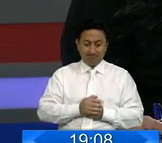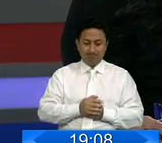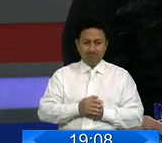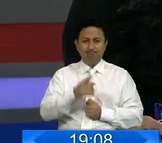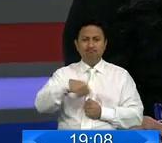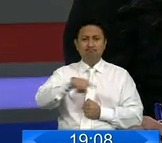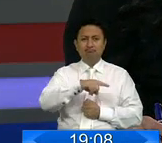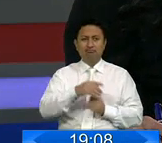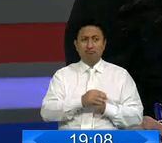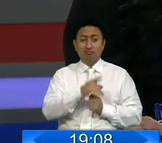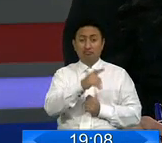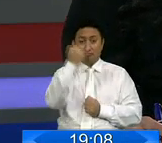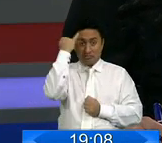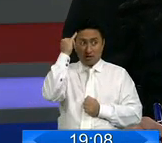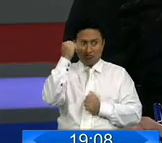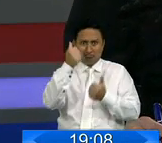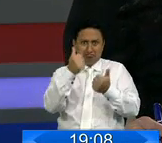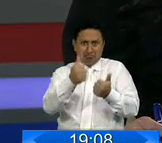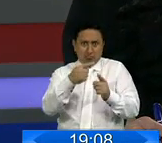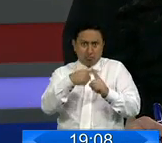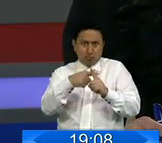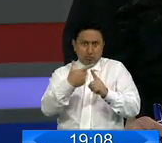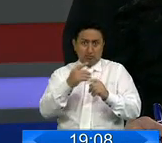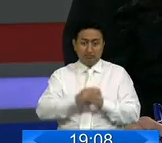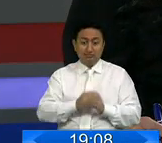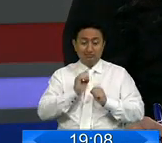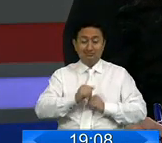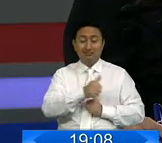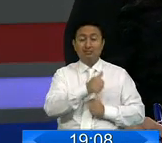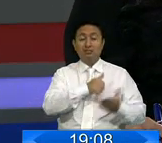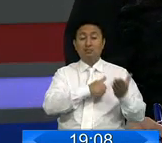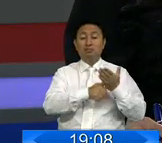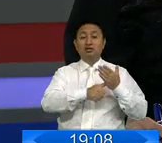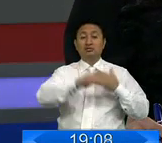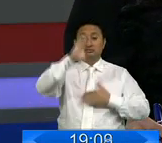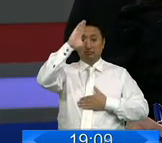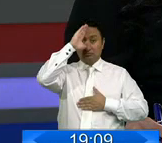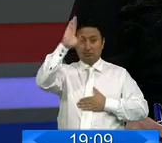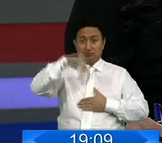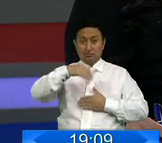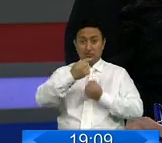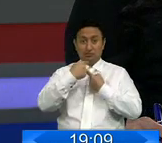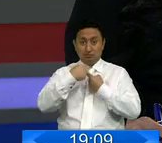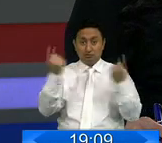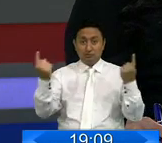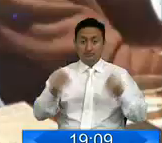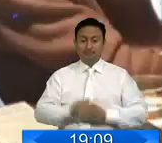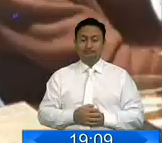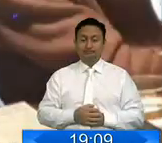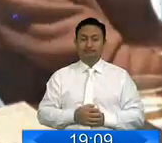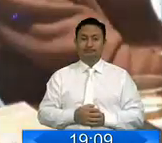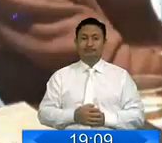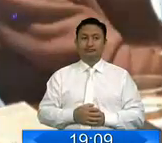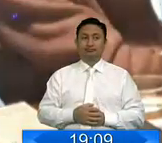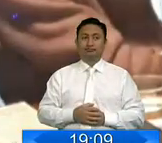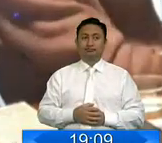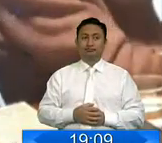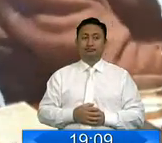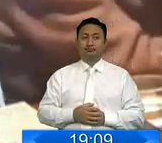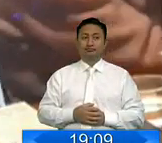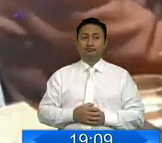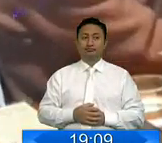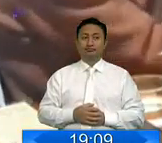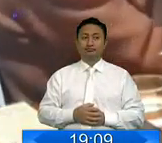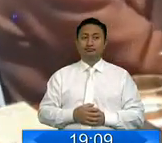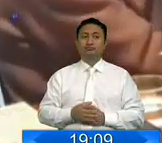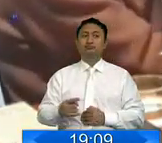con buenos ojos la iniciativa que ha sido anunciada por la ministra del Interior, María Paula Romo. Una línea directa. El